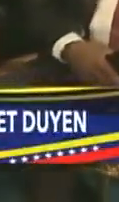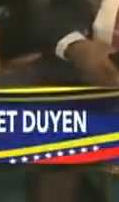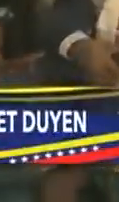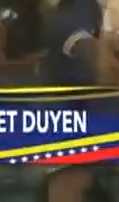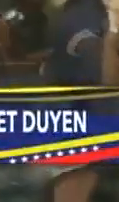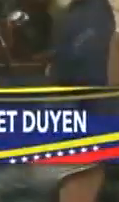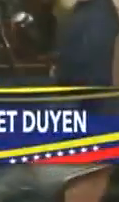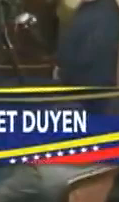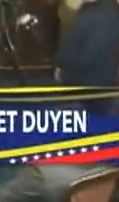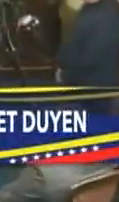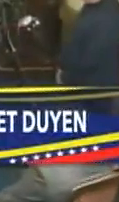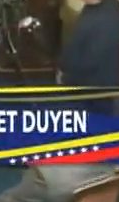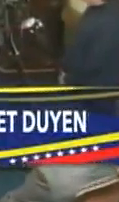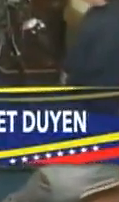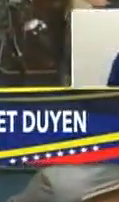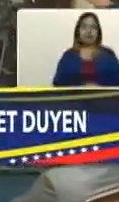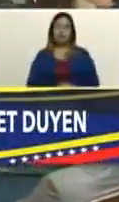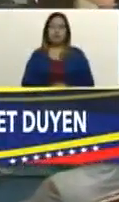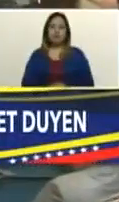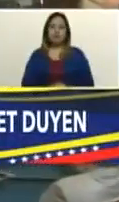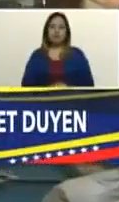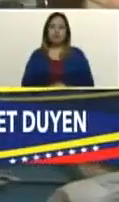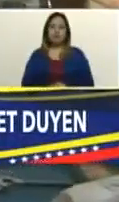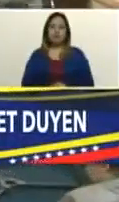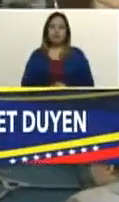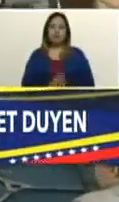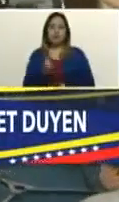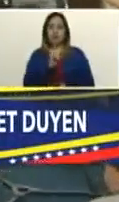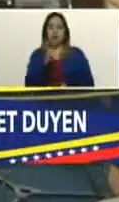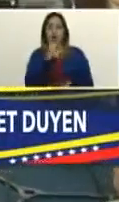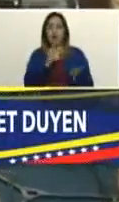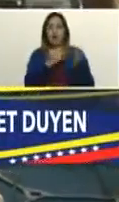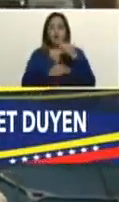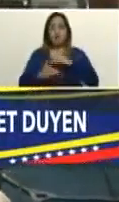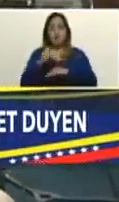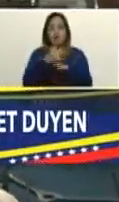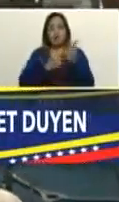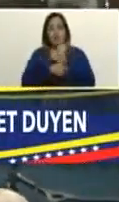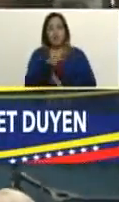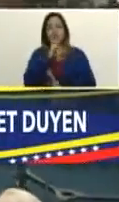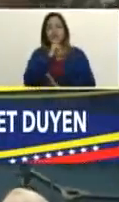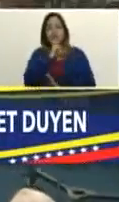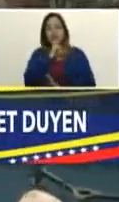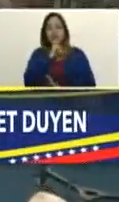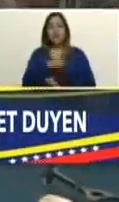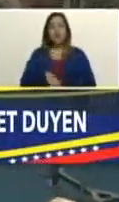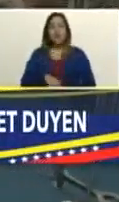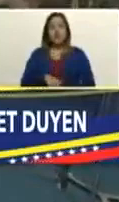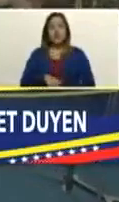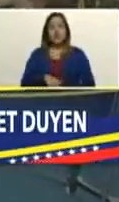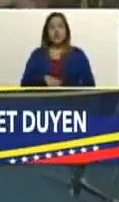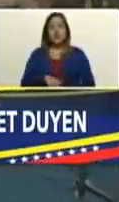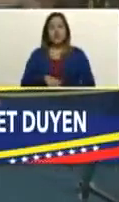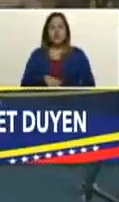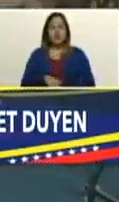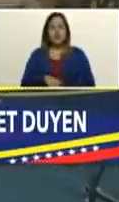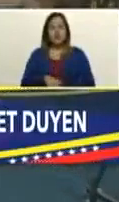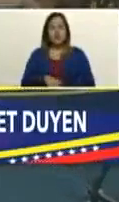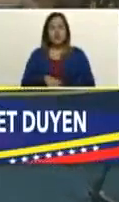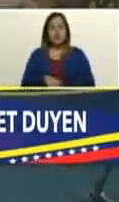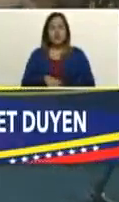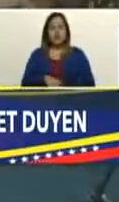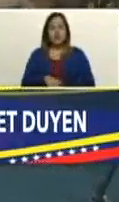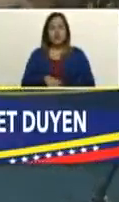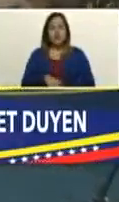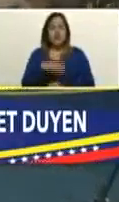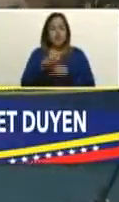más duras dificultades, mejorando el nivel de vida del pueblo hermano venezolano, elevando el papel